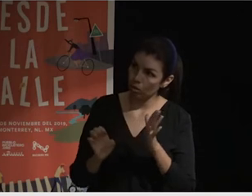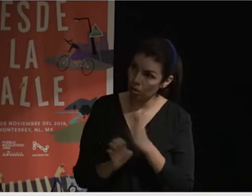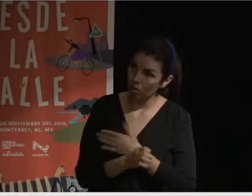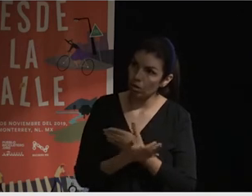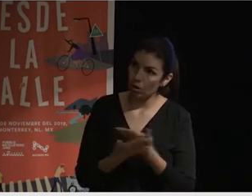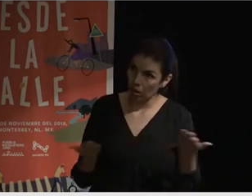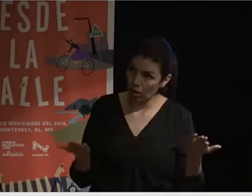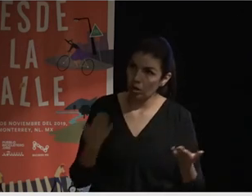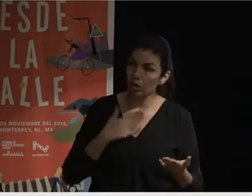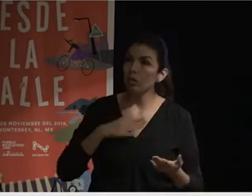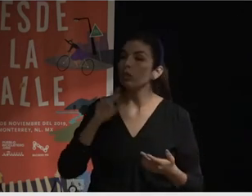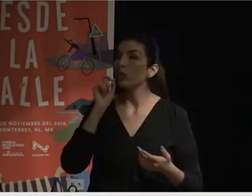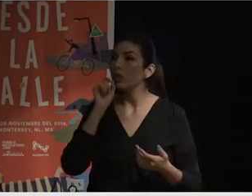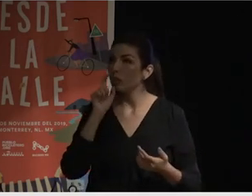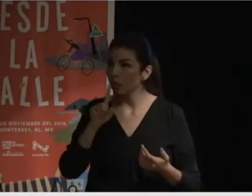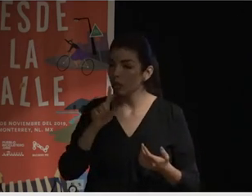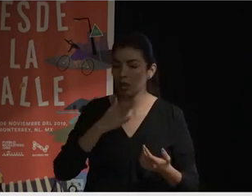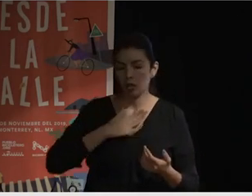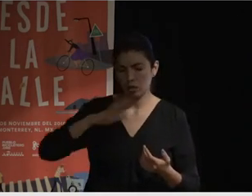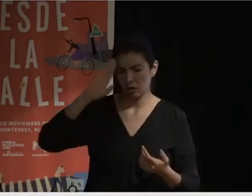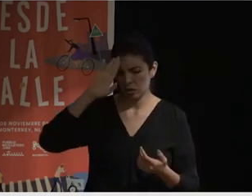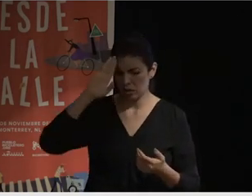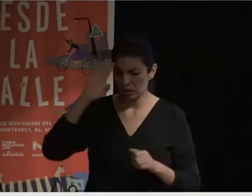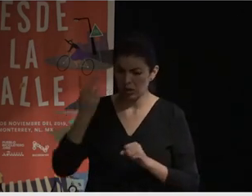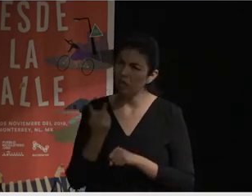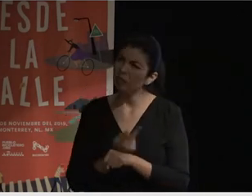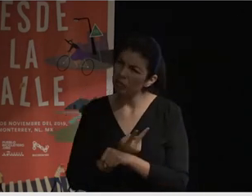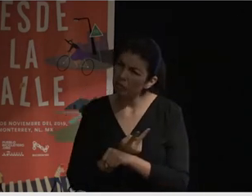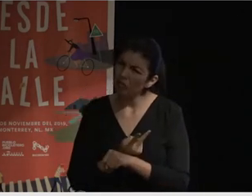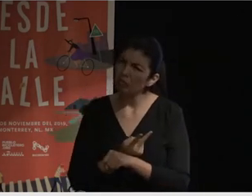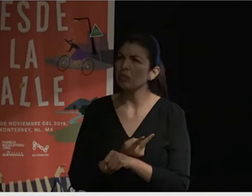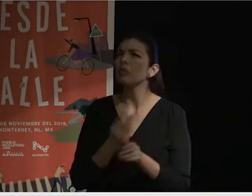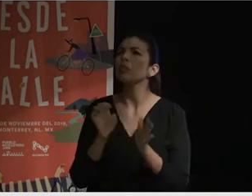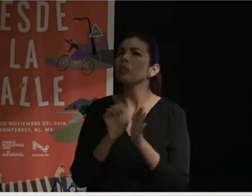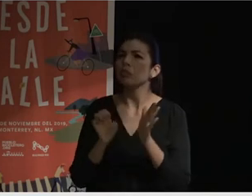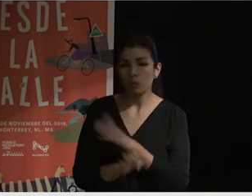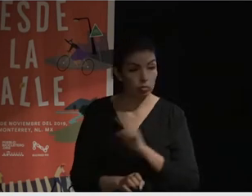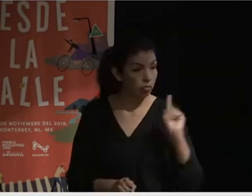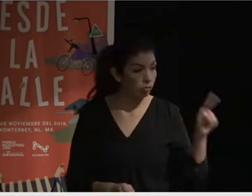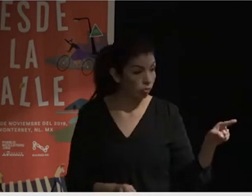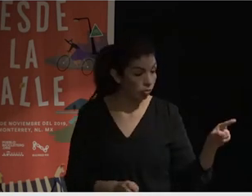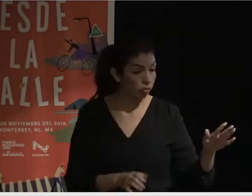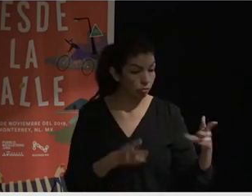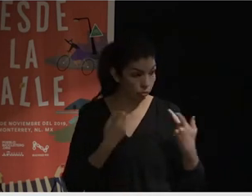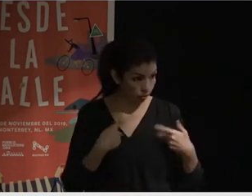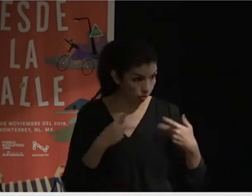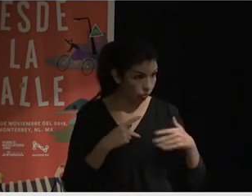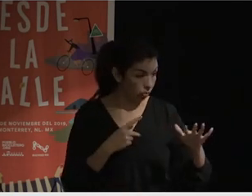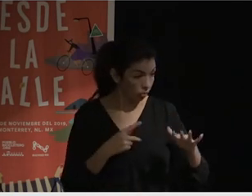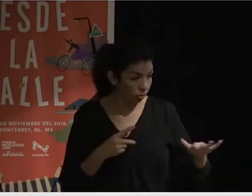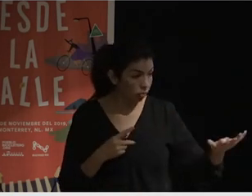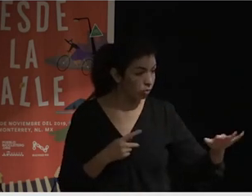asentamiento quiere migrar quizás a una vivienda con una mejor calidad de acceso a la ciudad, que eso ya sería en zonas más